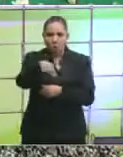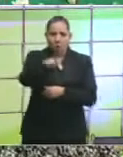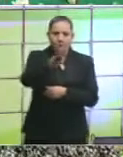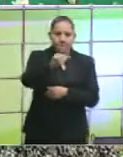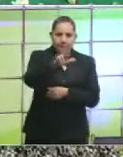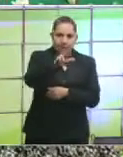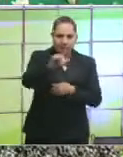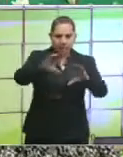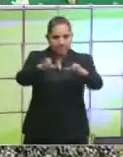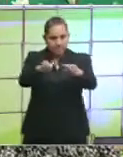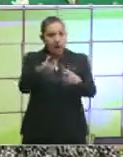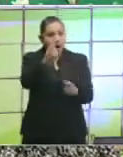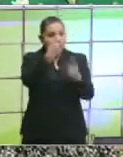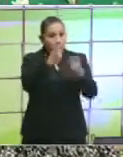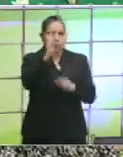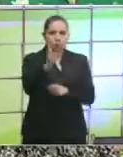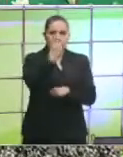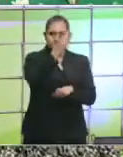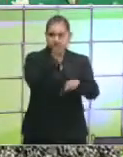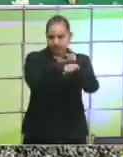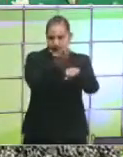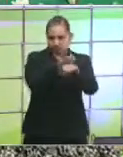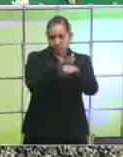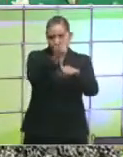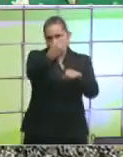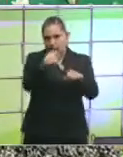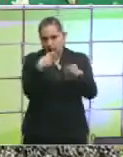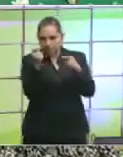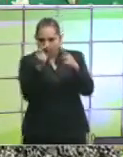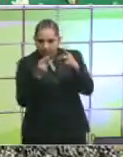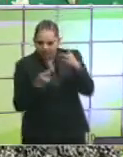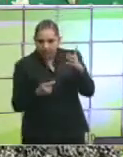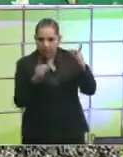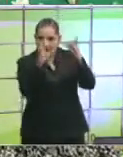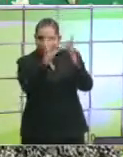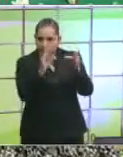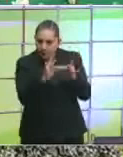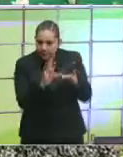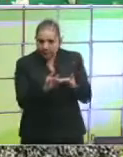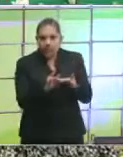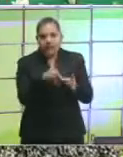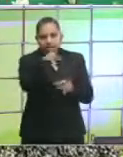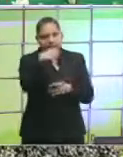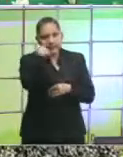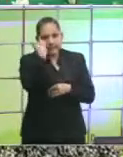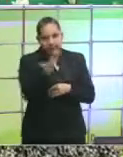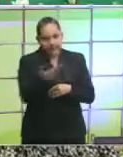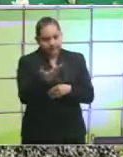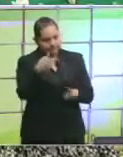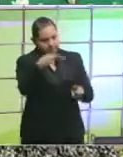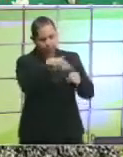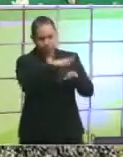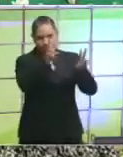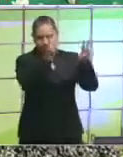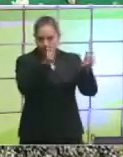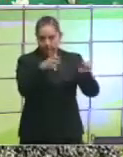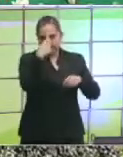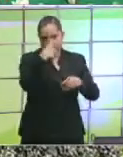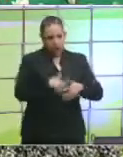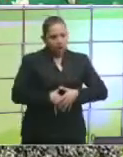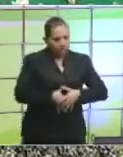universidades de eeuu a decirnos si estos aspectos en cierto tipo de cosas en indígenas en en interrupción del embarazo el